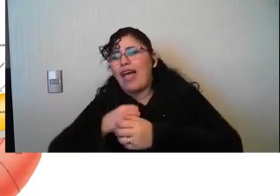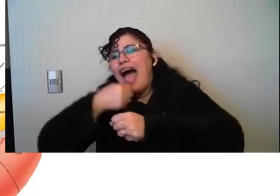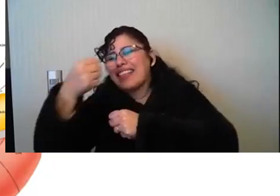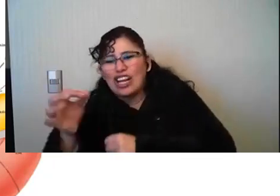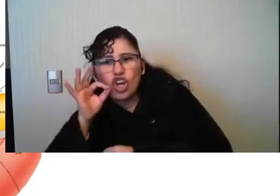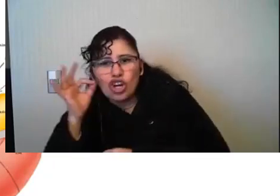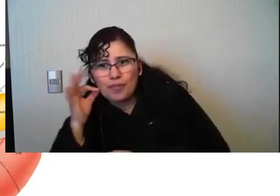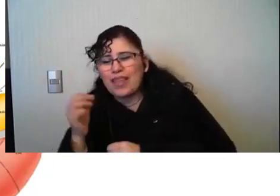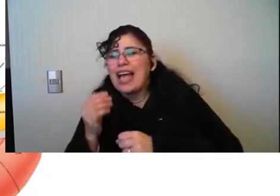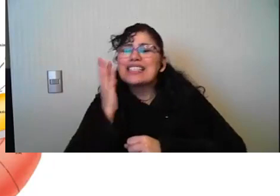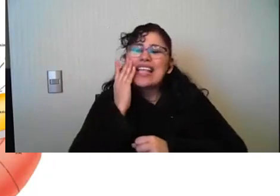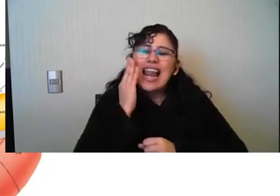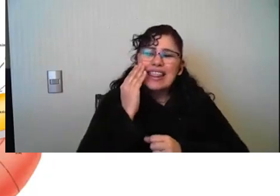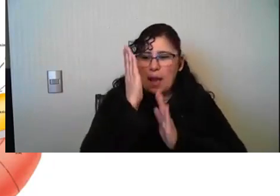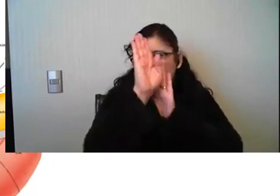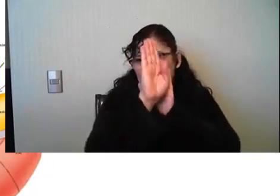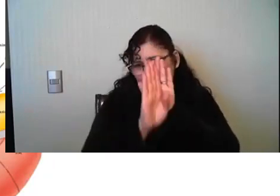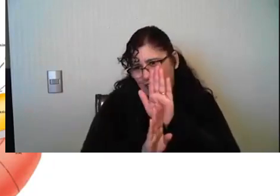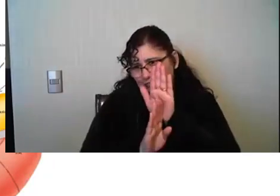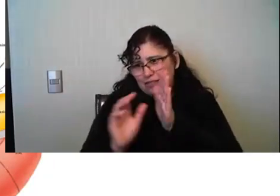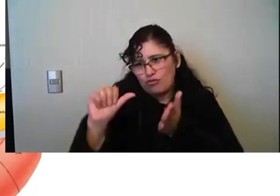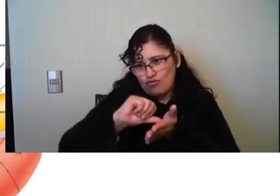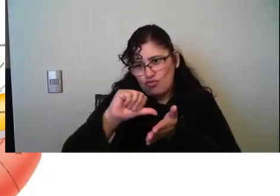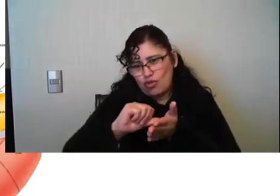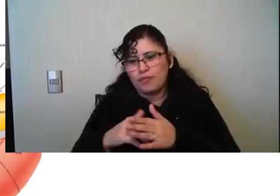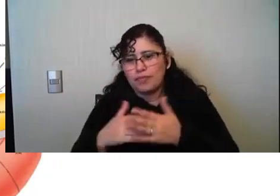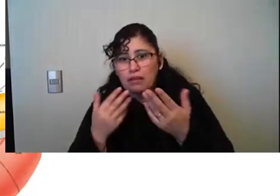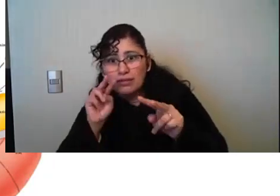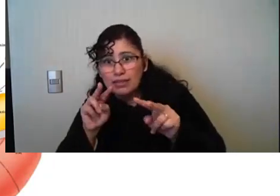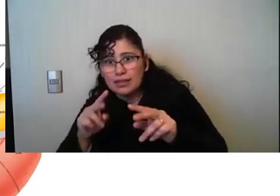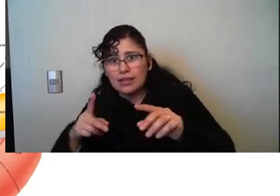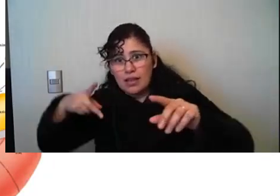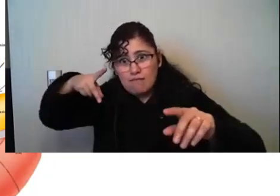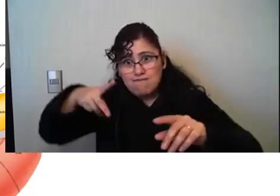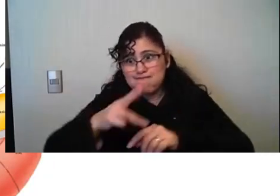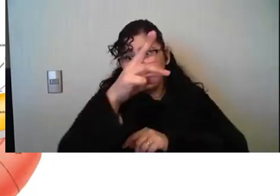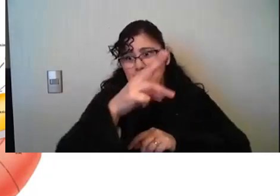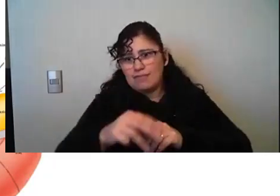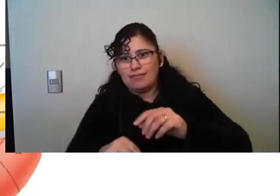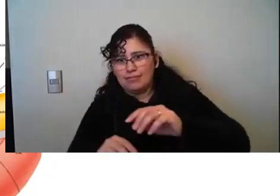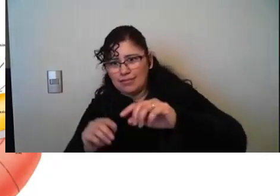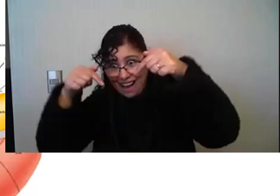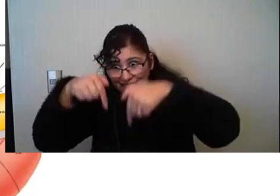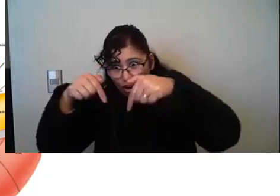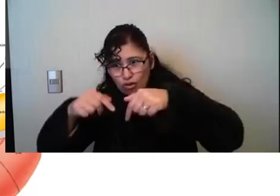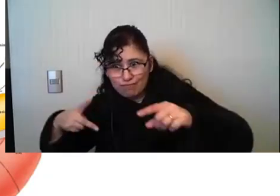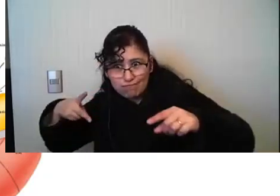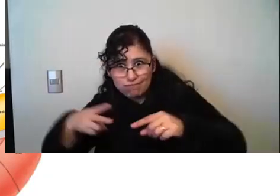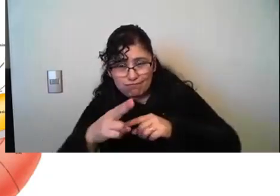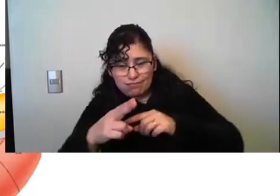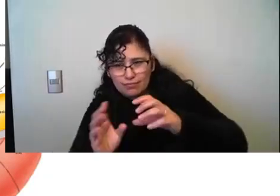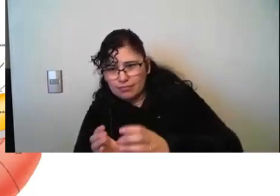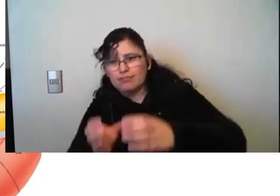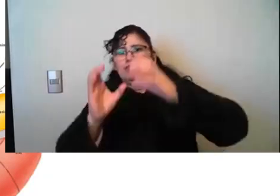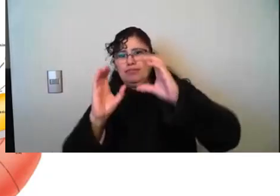mediales. Y luego en esta imagen que está aquí de Nether, hacen un corte aquí, como están las líneas discontinuas, y lo miran